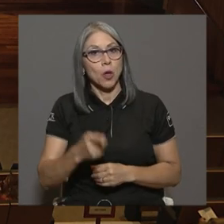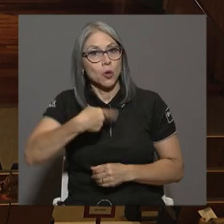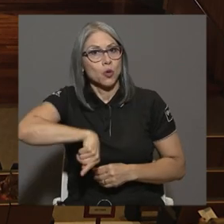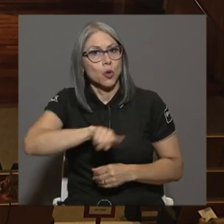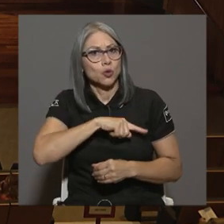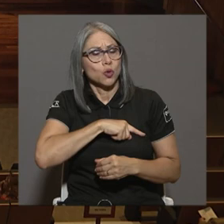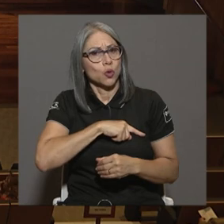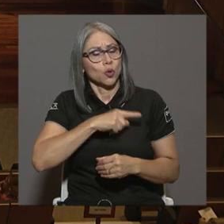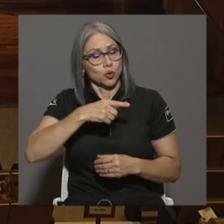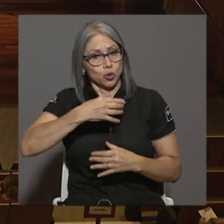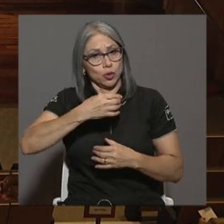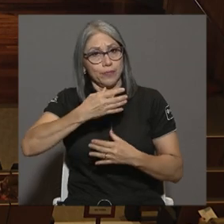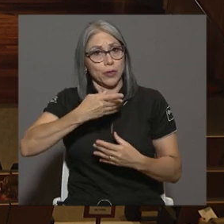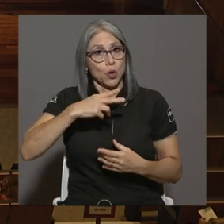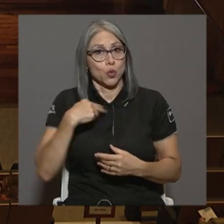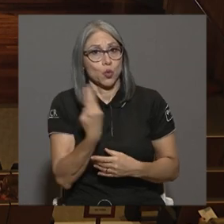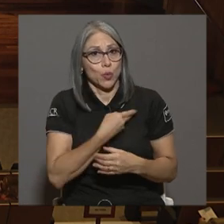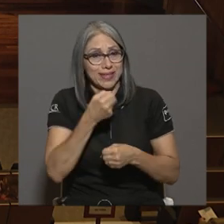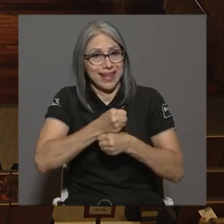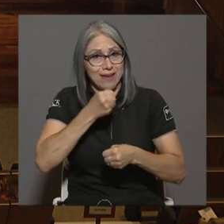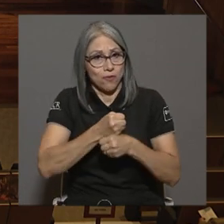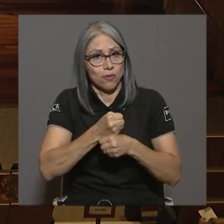Potenciamos nuestra labor